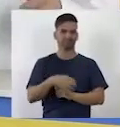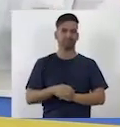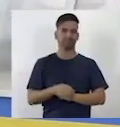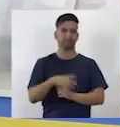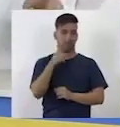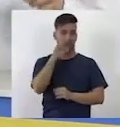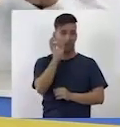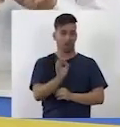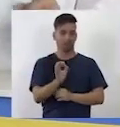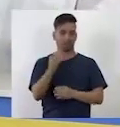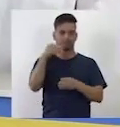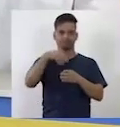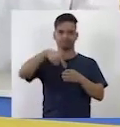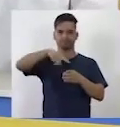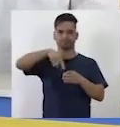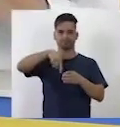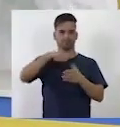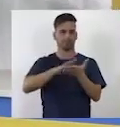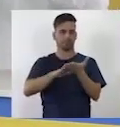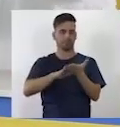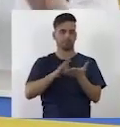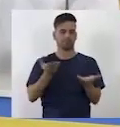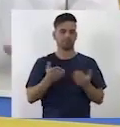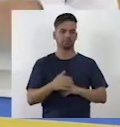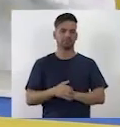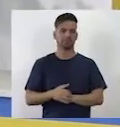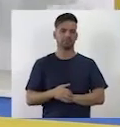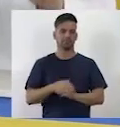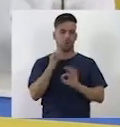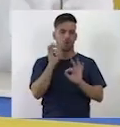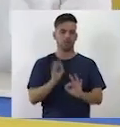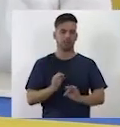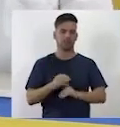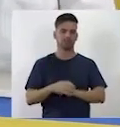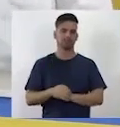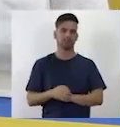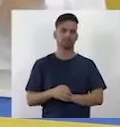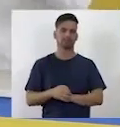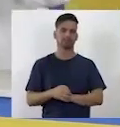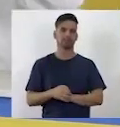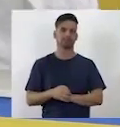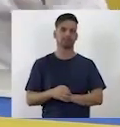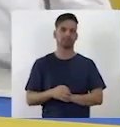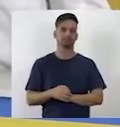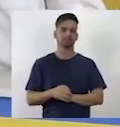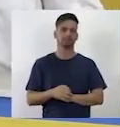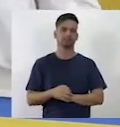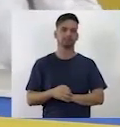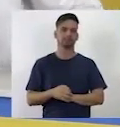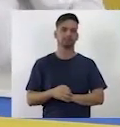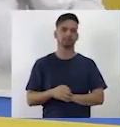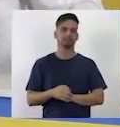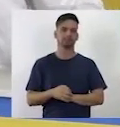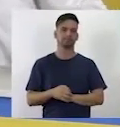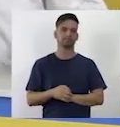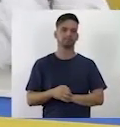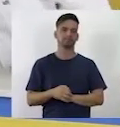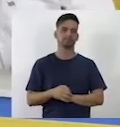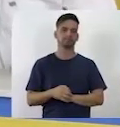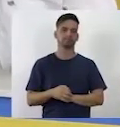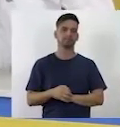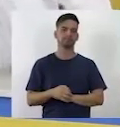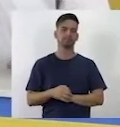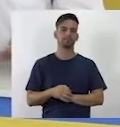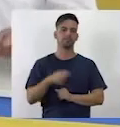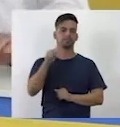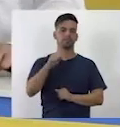superficie está cubierta no reacciona hacia 18 que la de aquí la de menor de 24 no sé no va a reaccionar